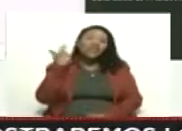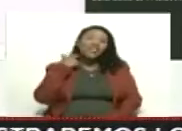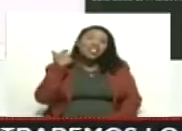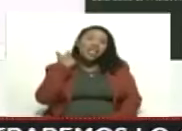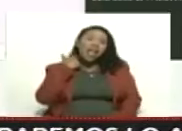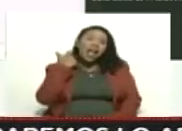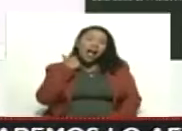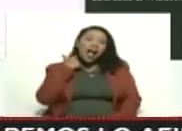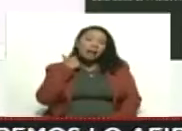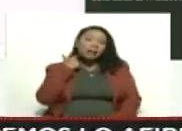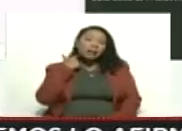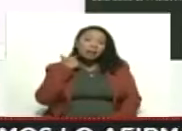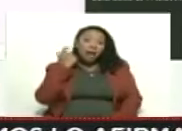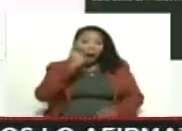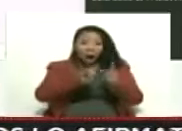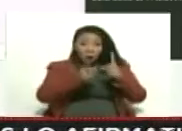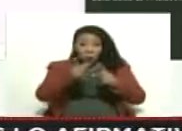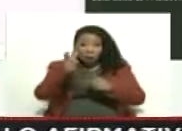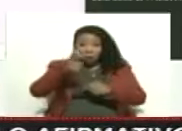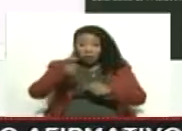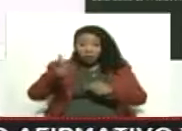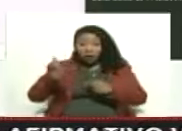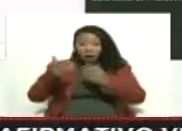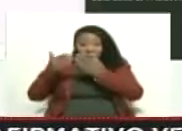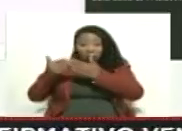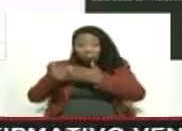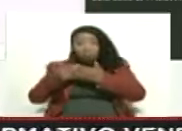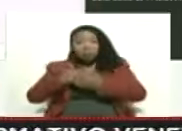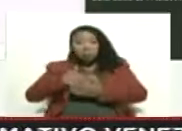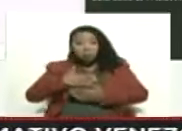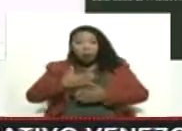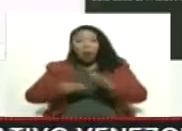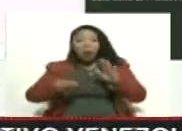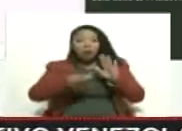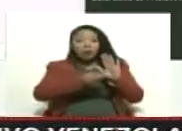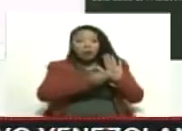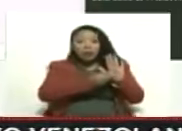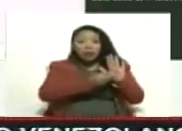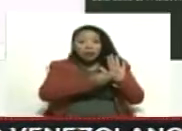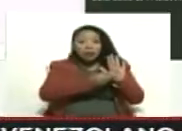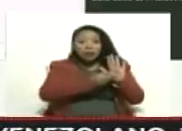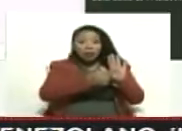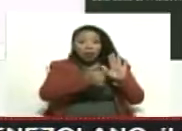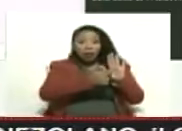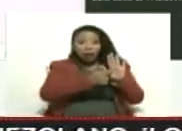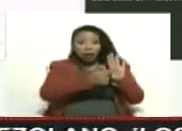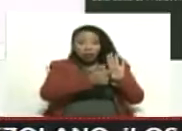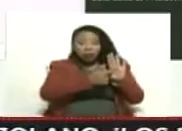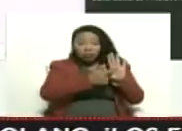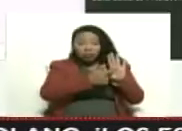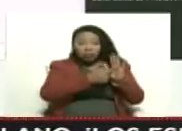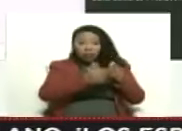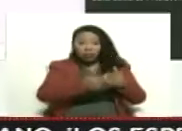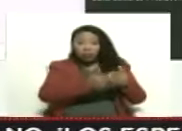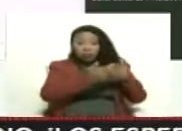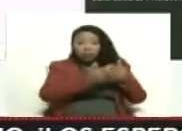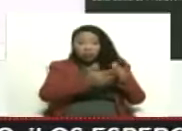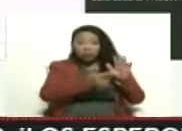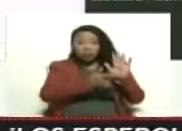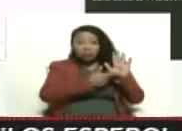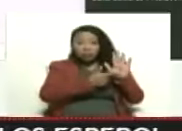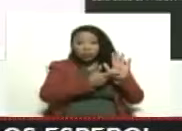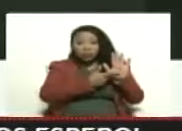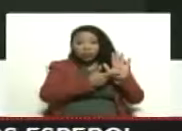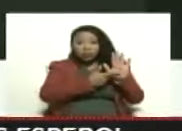los estudiosos pudieran retomarla y compararla con esta constitución